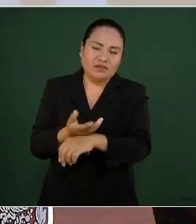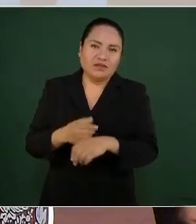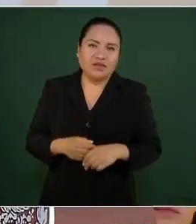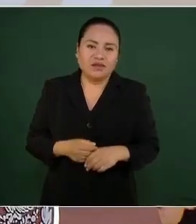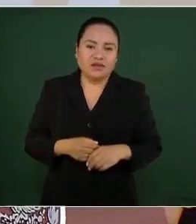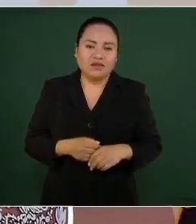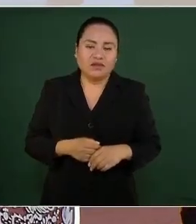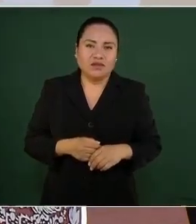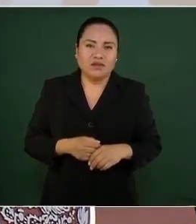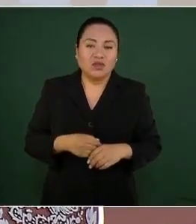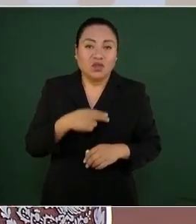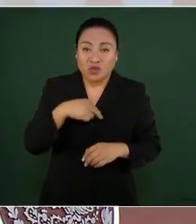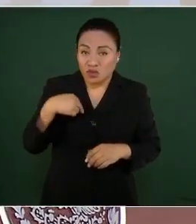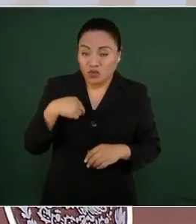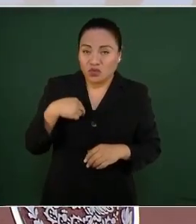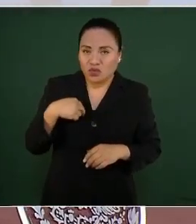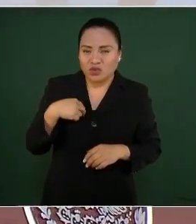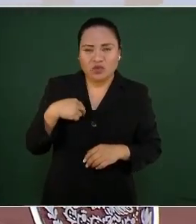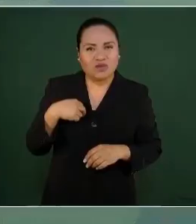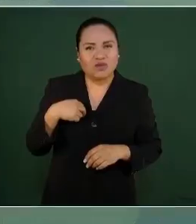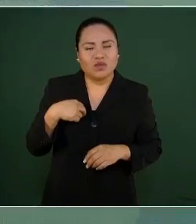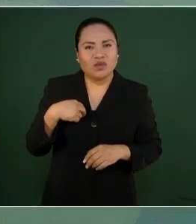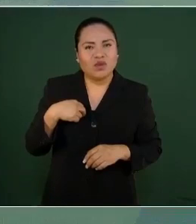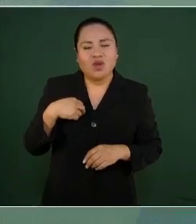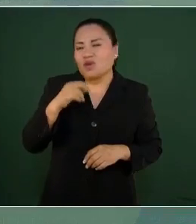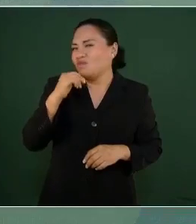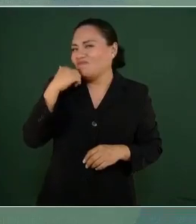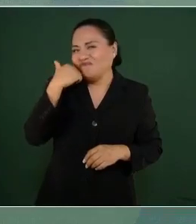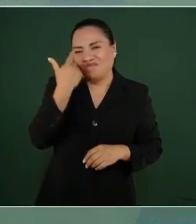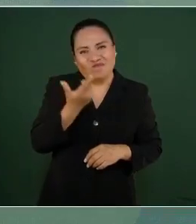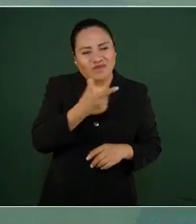estamos nosotros en contra del bloqueo por cuestiones